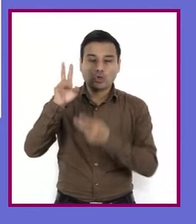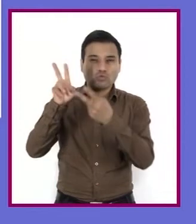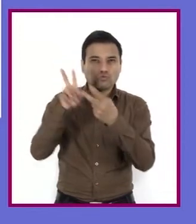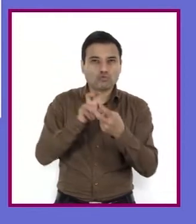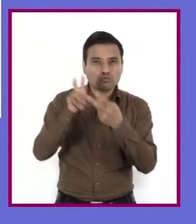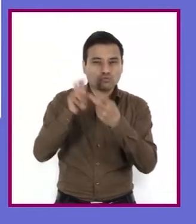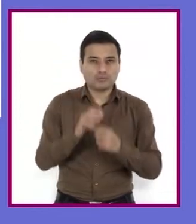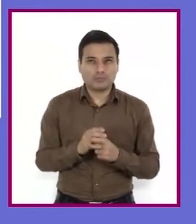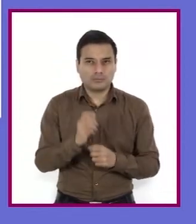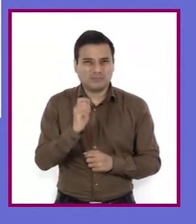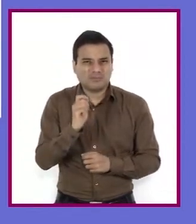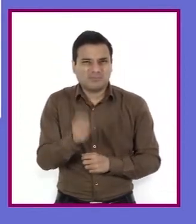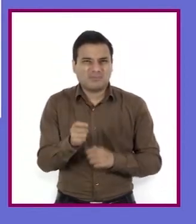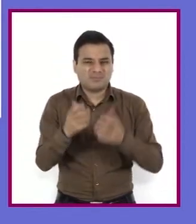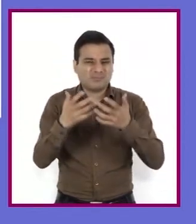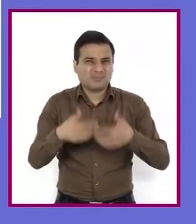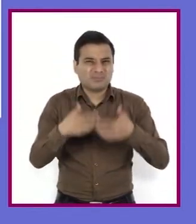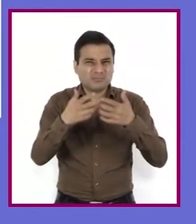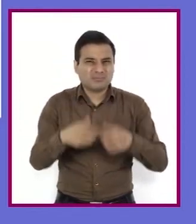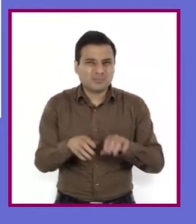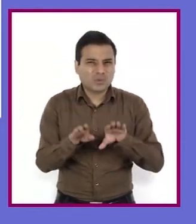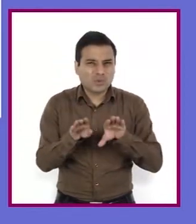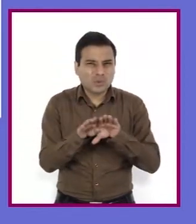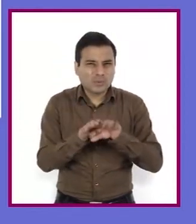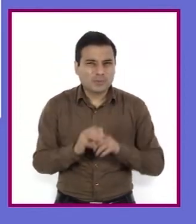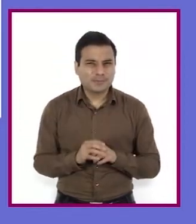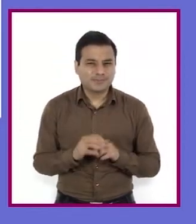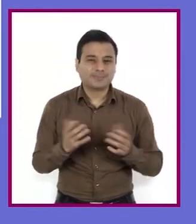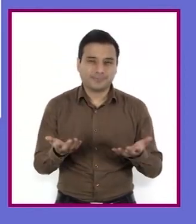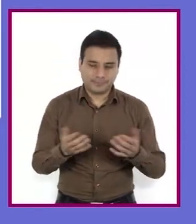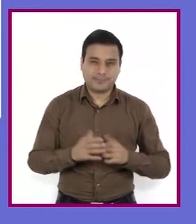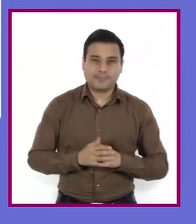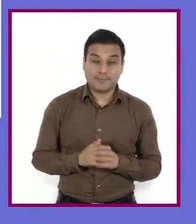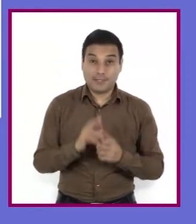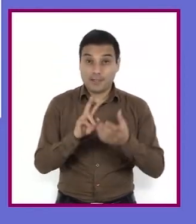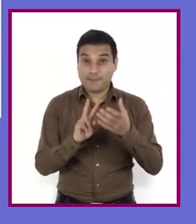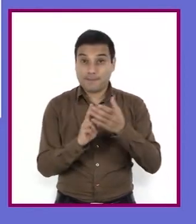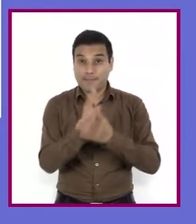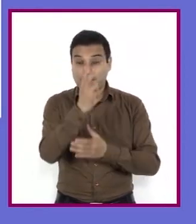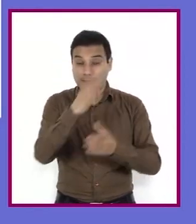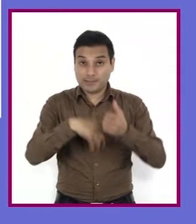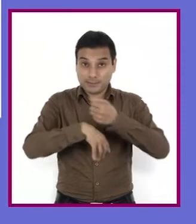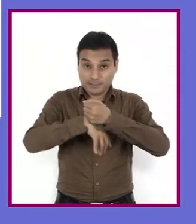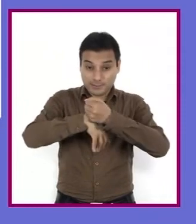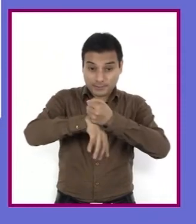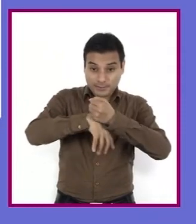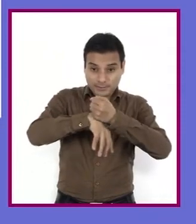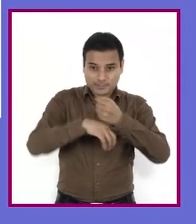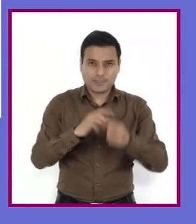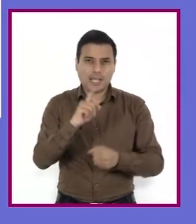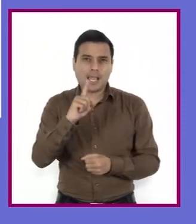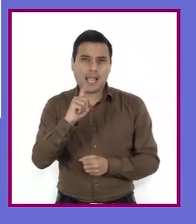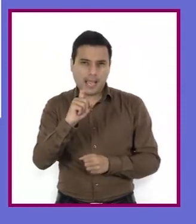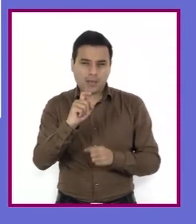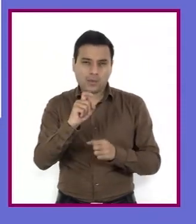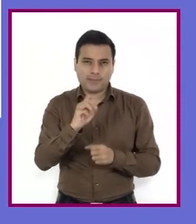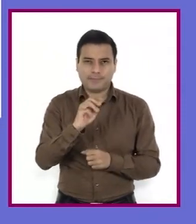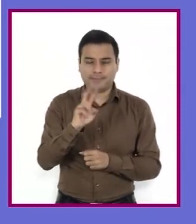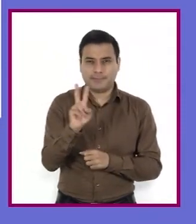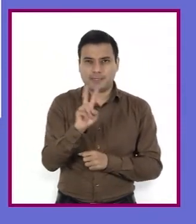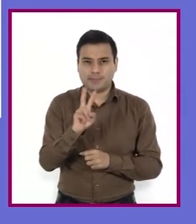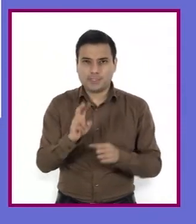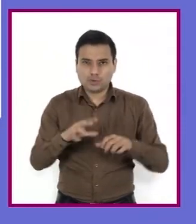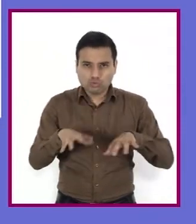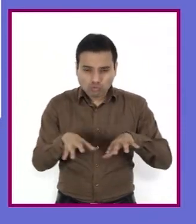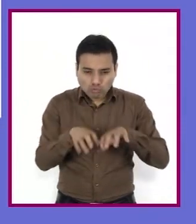consiste este proceso. A través de las raíces, las plantas toman minerales y agua del suelo, mismos que suben por el